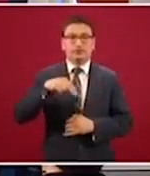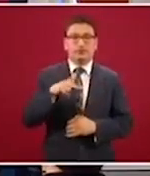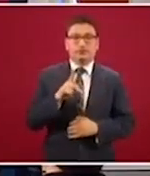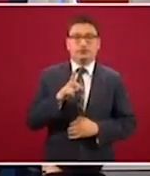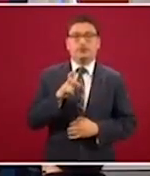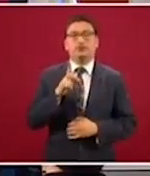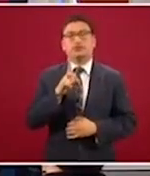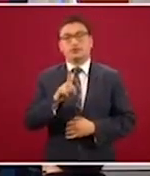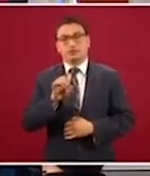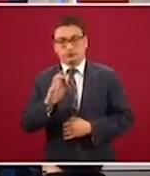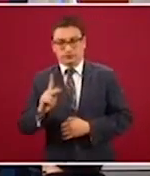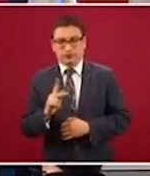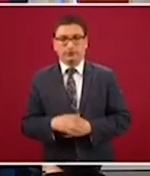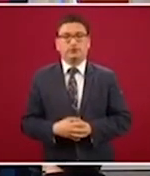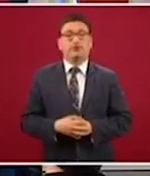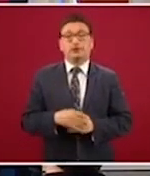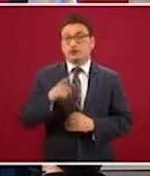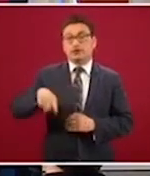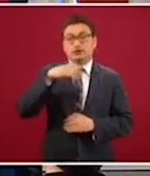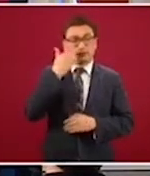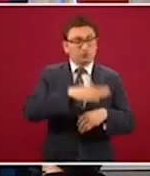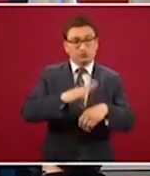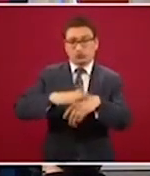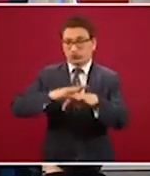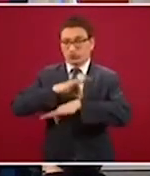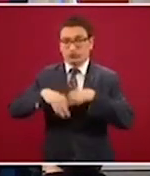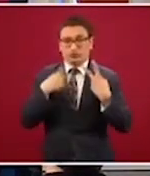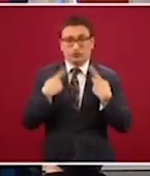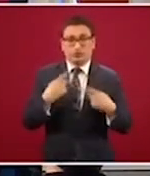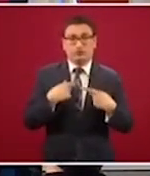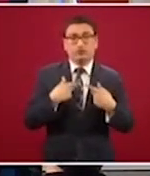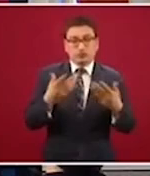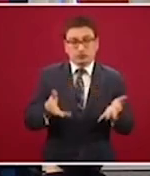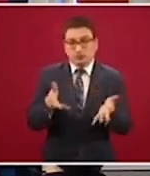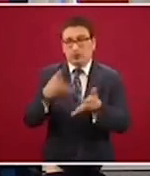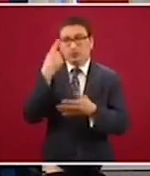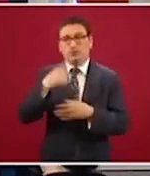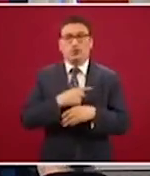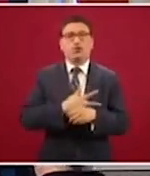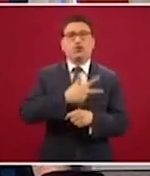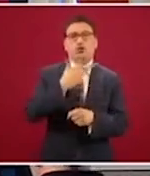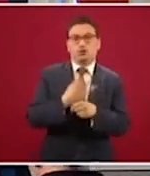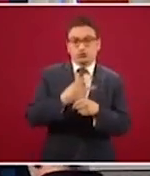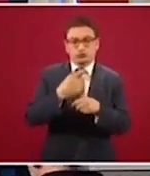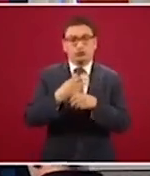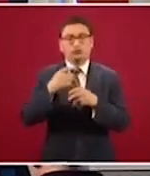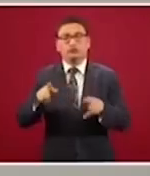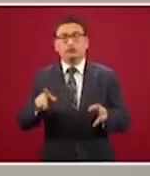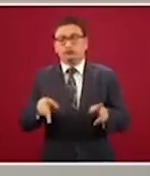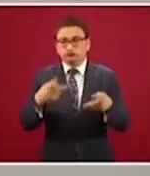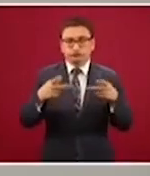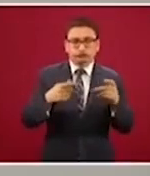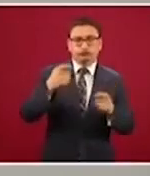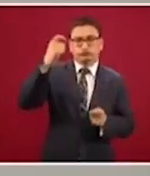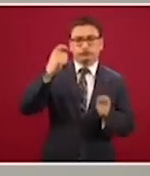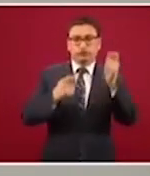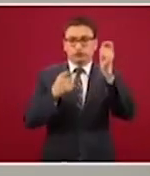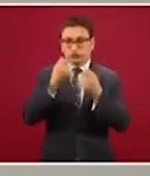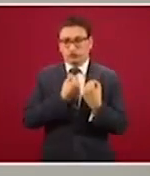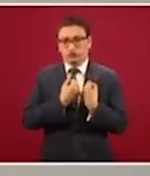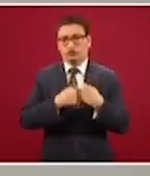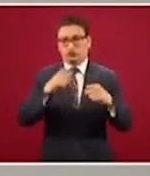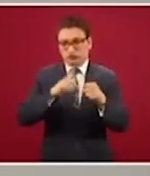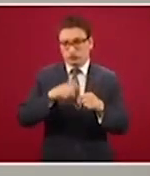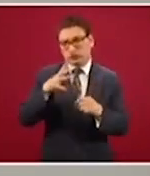vamos a presentar e invitar al pueblo de México a participar en nuestra octava subasta con sentido social, o la primera de